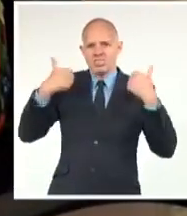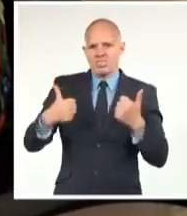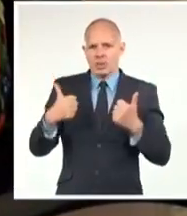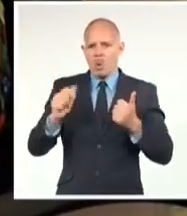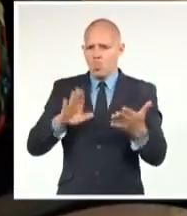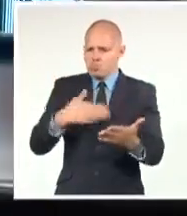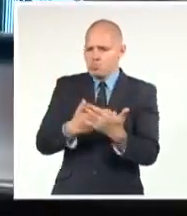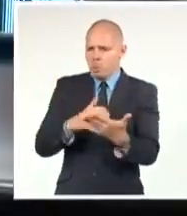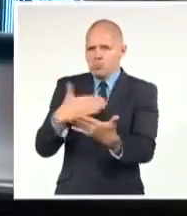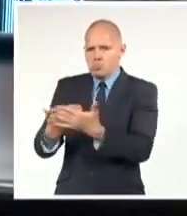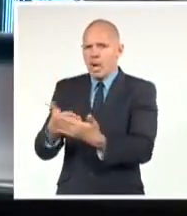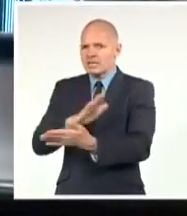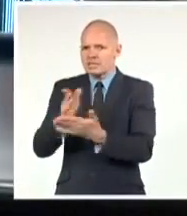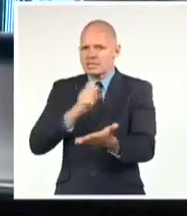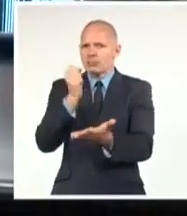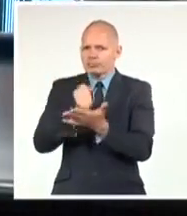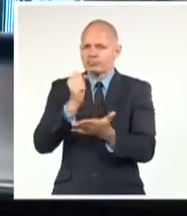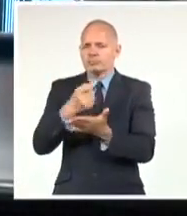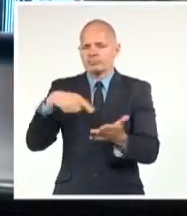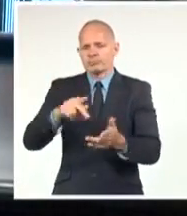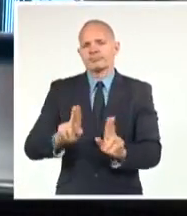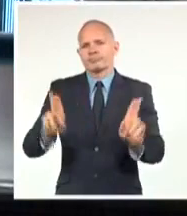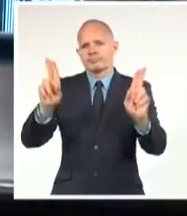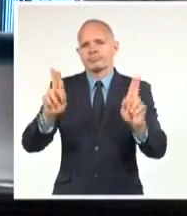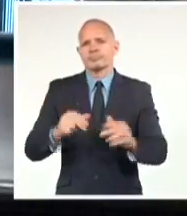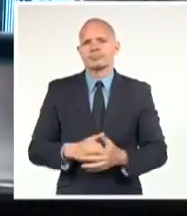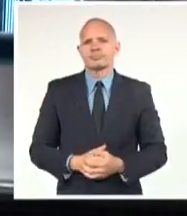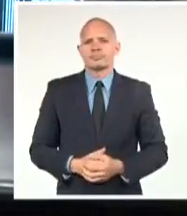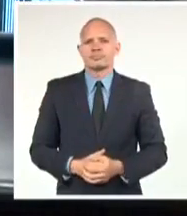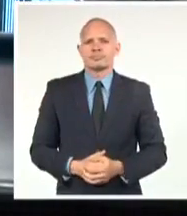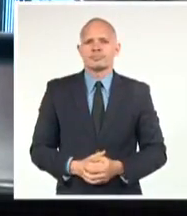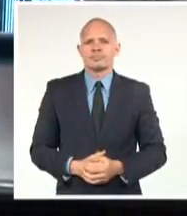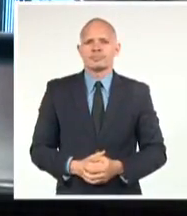el exterior. Lisset Márquez, Sistema Informativo de la Televisión Cuba.